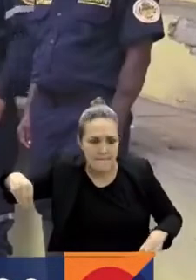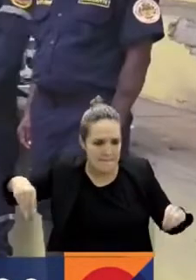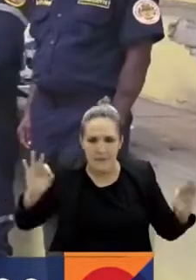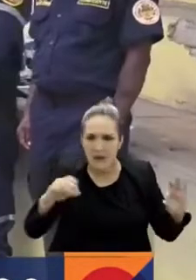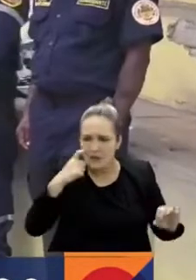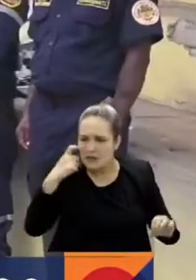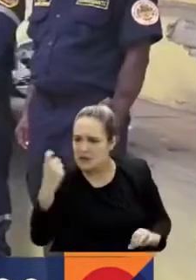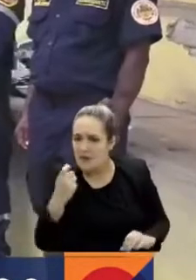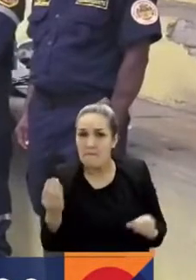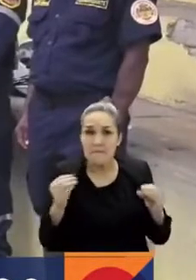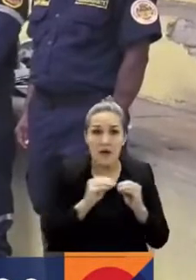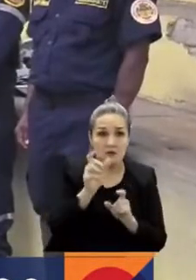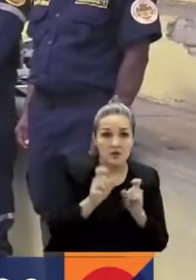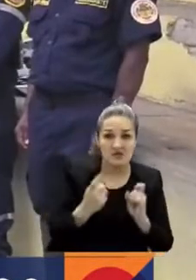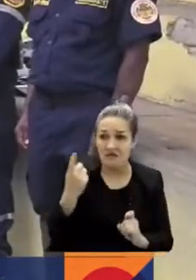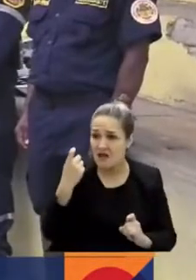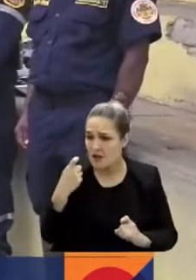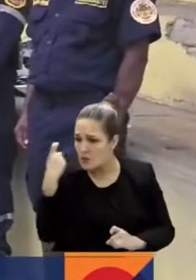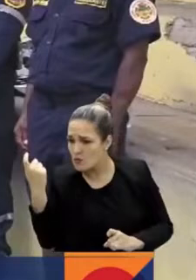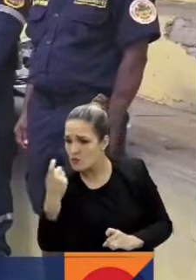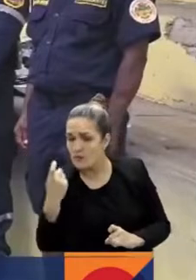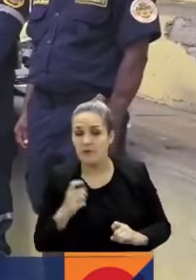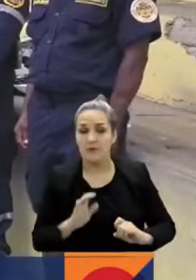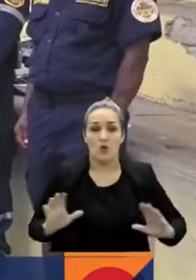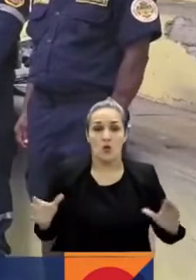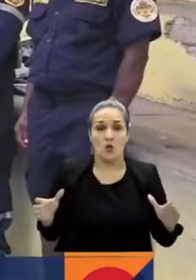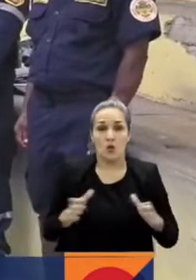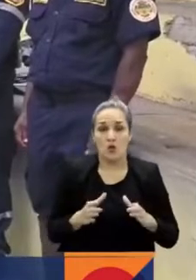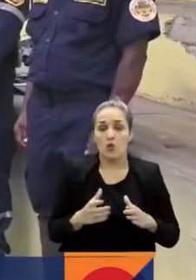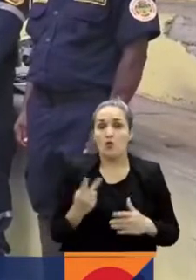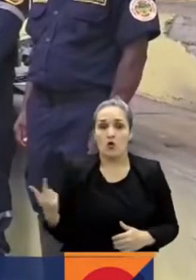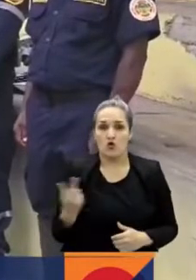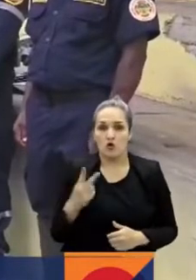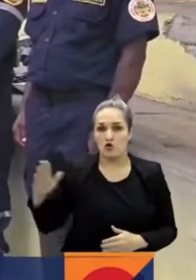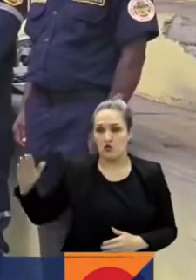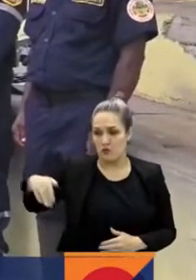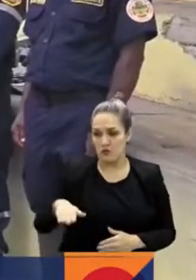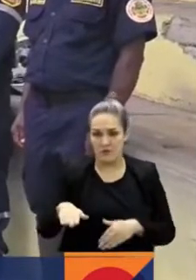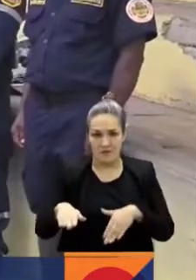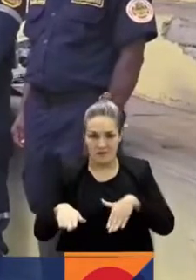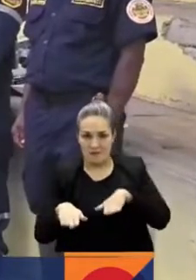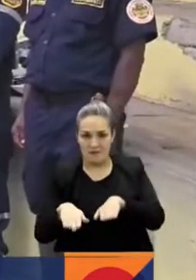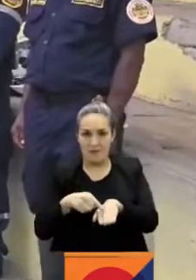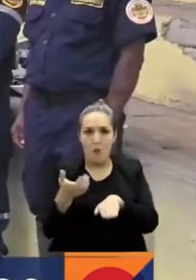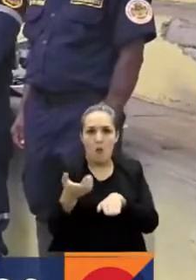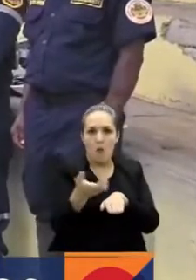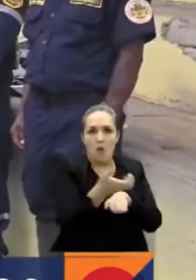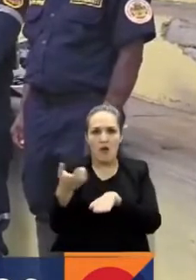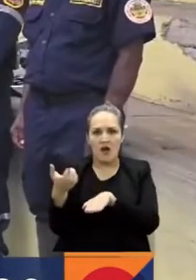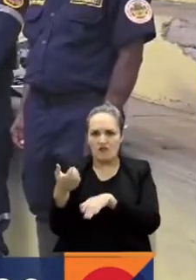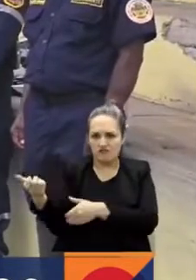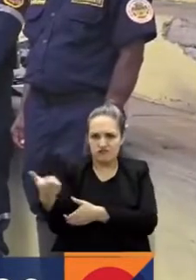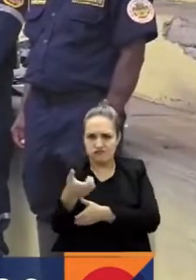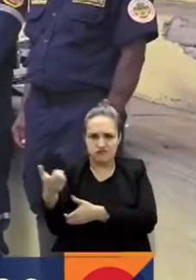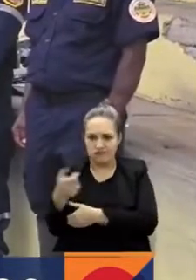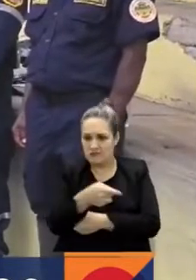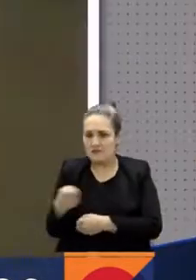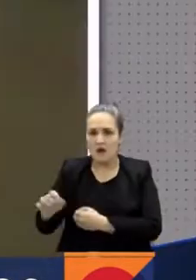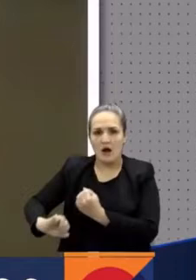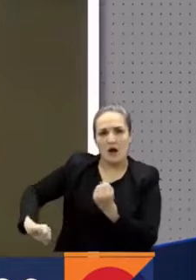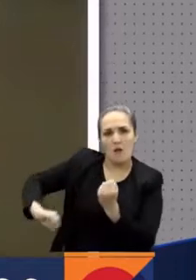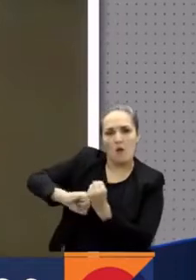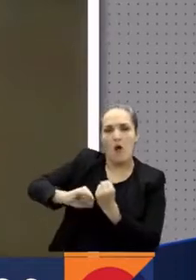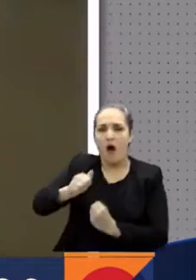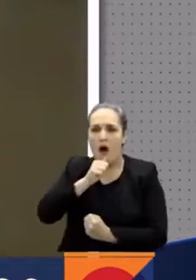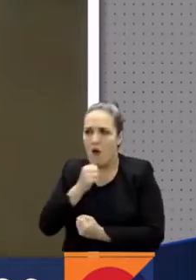desaparecidas. El cuerpo de bomberos, tanto de Supía como de Río Sucio, nos han brindado ayuda de rescate y suministro de agua